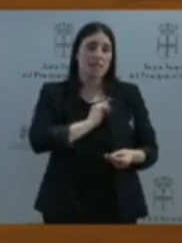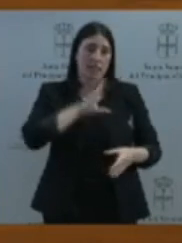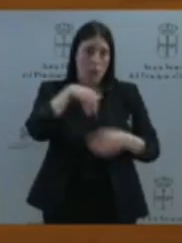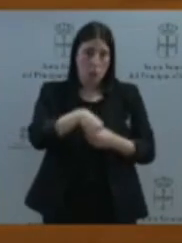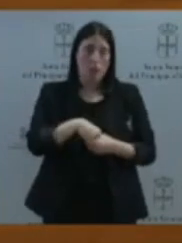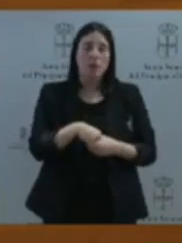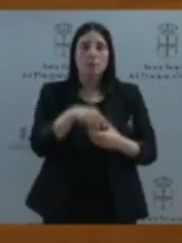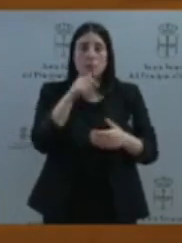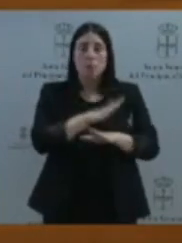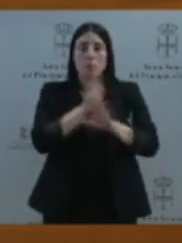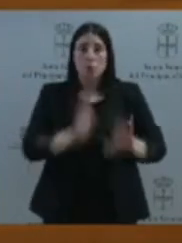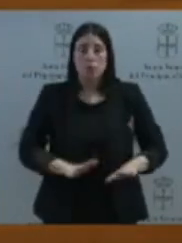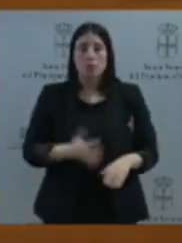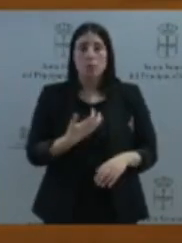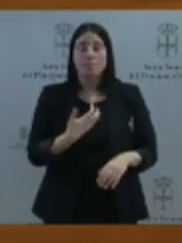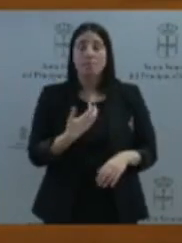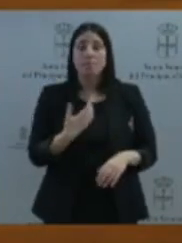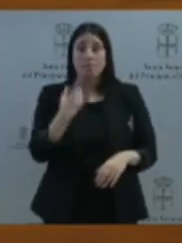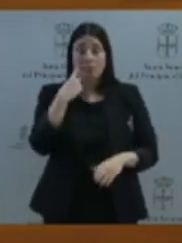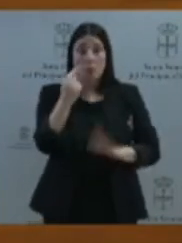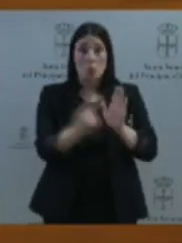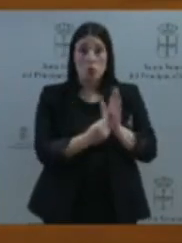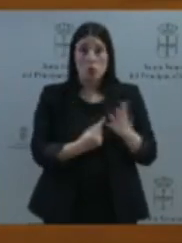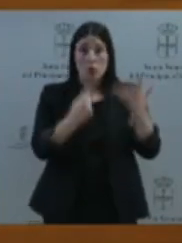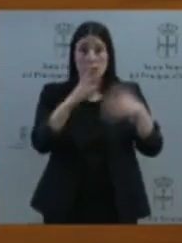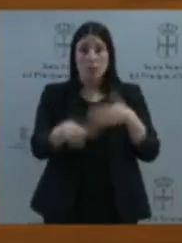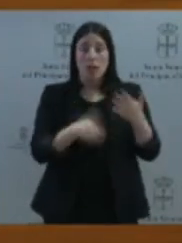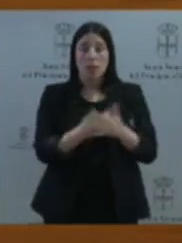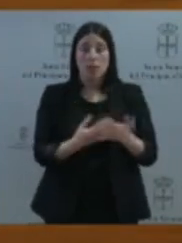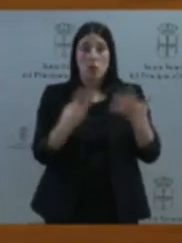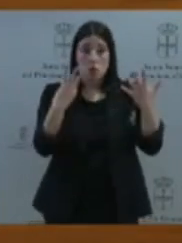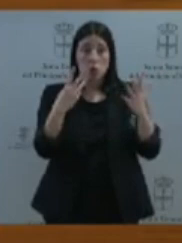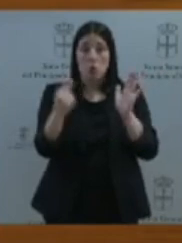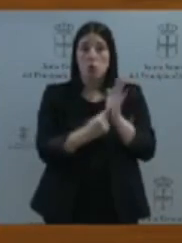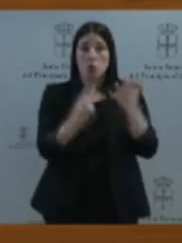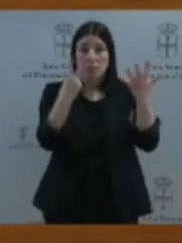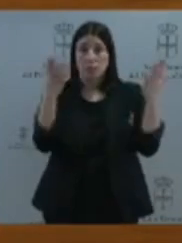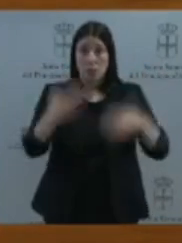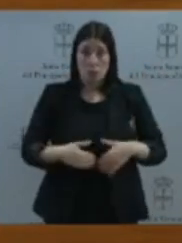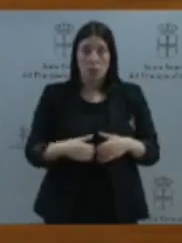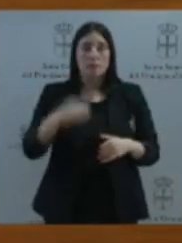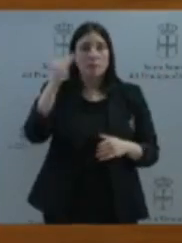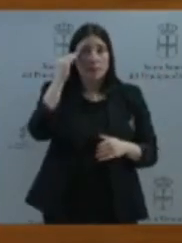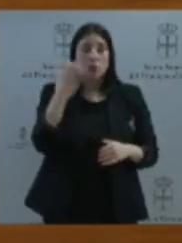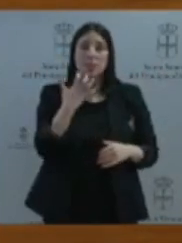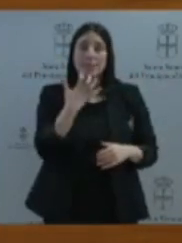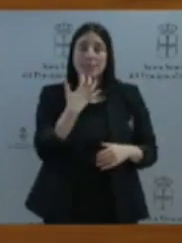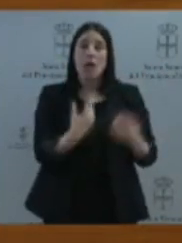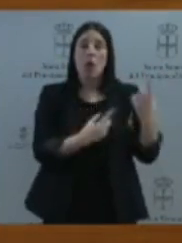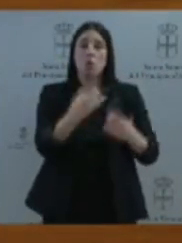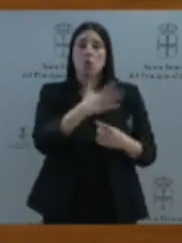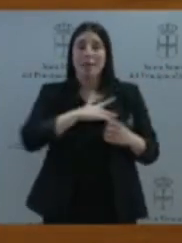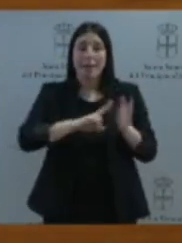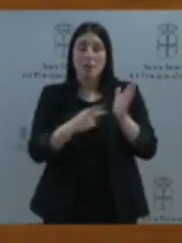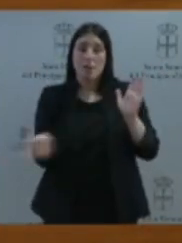del punto 6 al punto 8, no hay punto 7, pensando que si alguien quería presentar una enmienda a la PNL, la podía incluir ahí para no tener